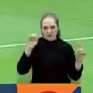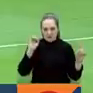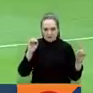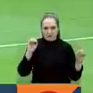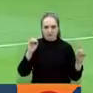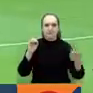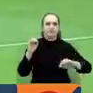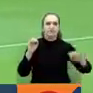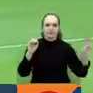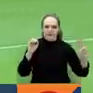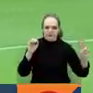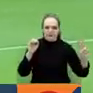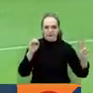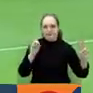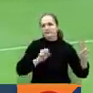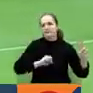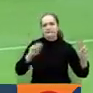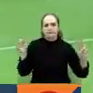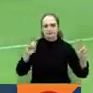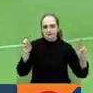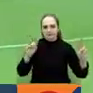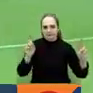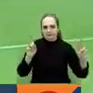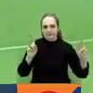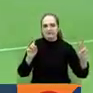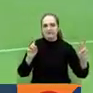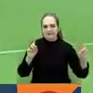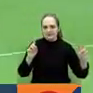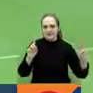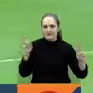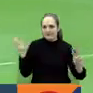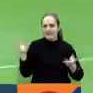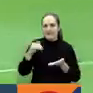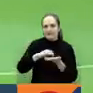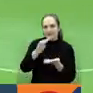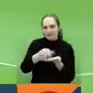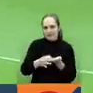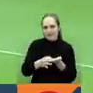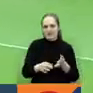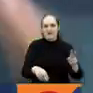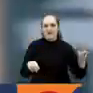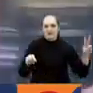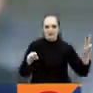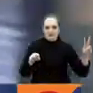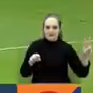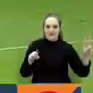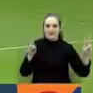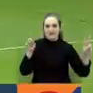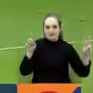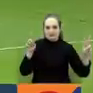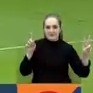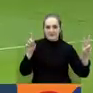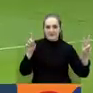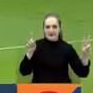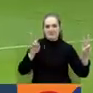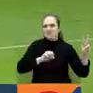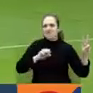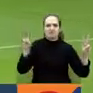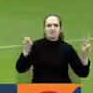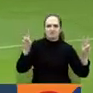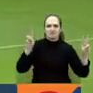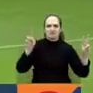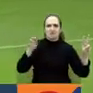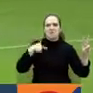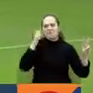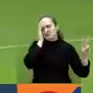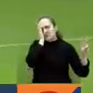Álvaro Angulo con pura velocidad pone el segundo y ahí estaba Águila 2-0 en ventaja, pero hay que decir que Equidad